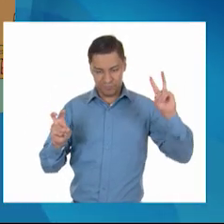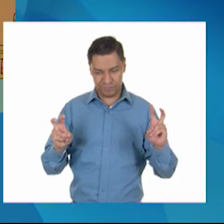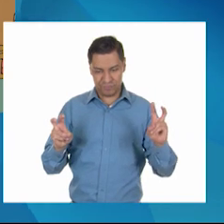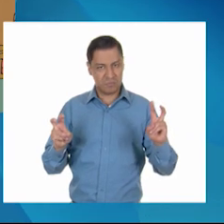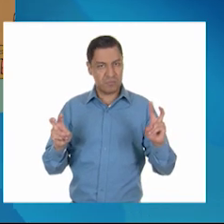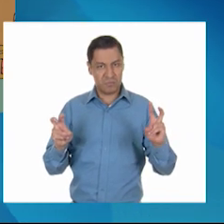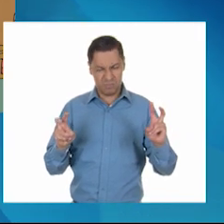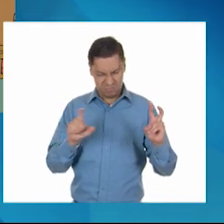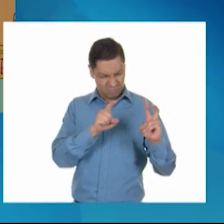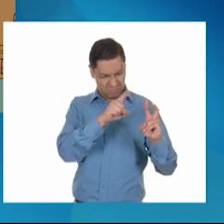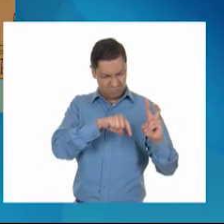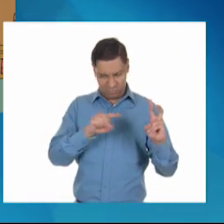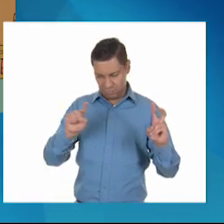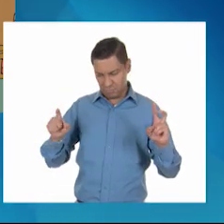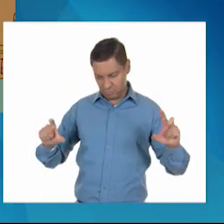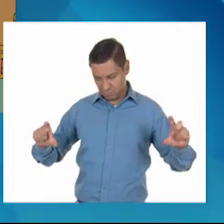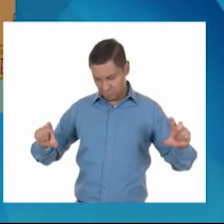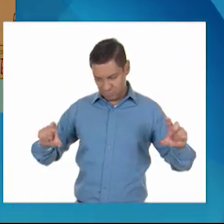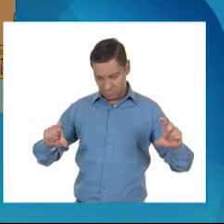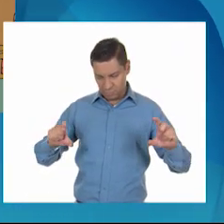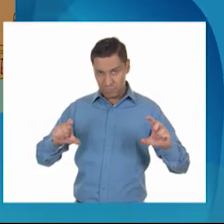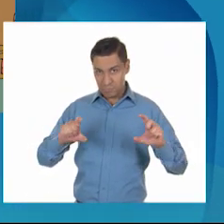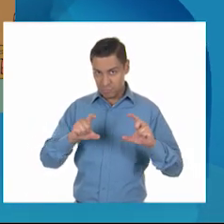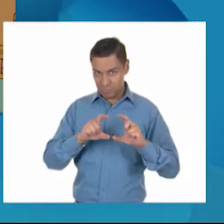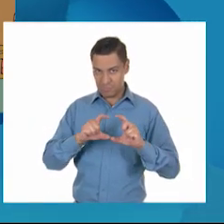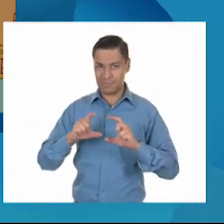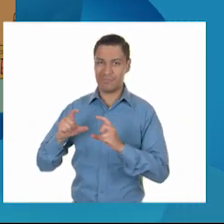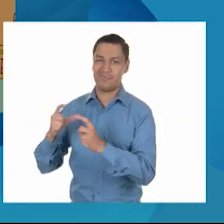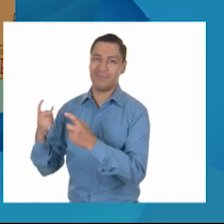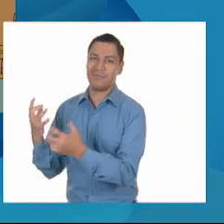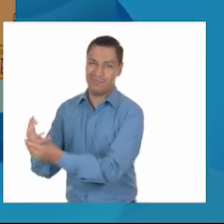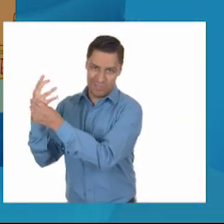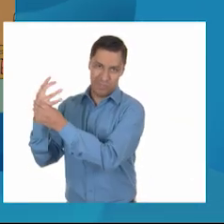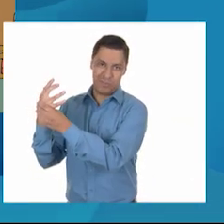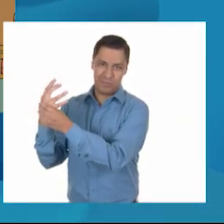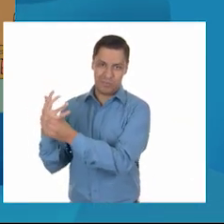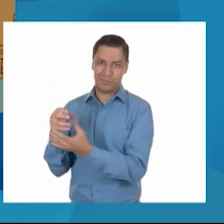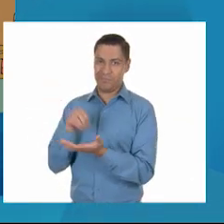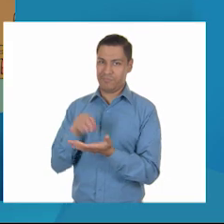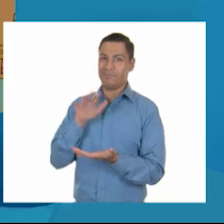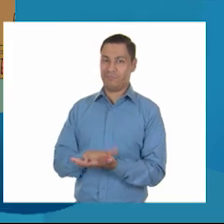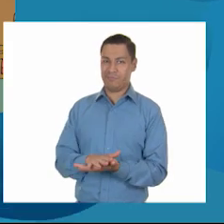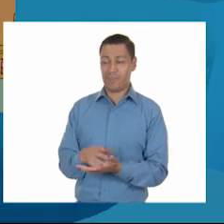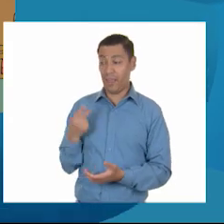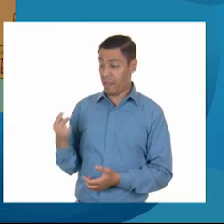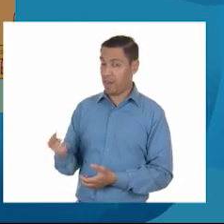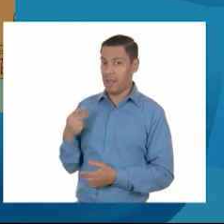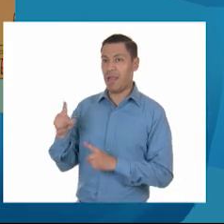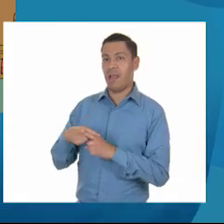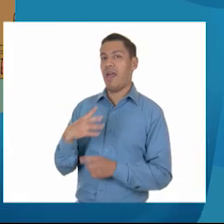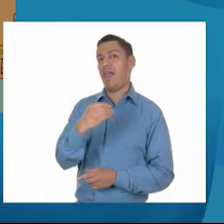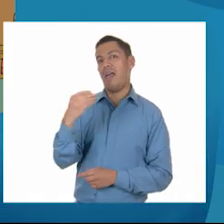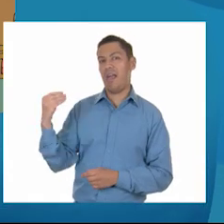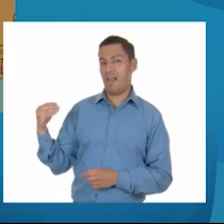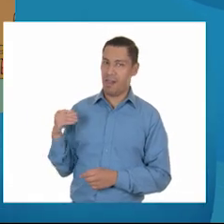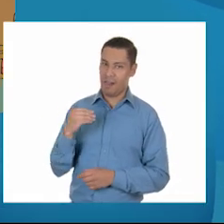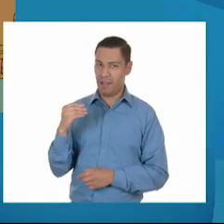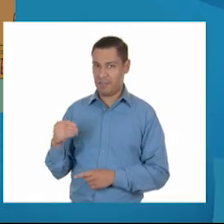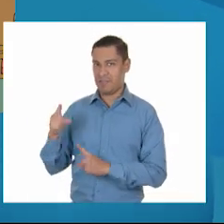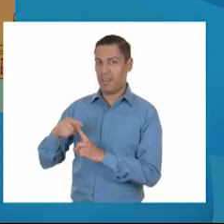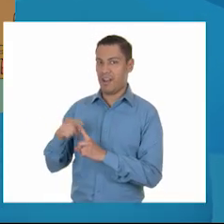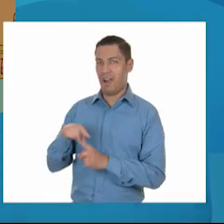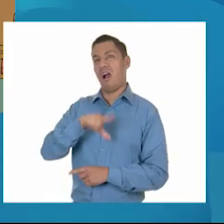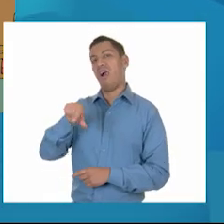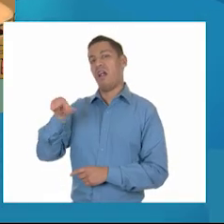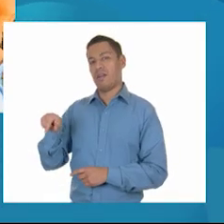chamaco. Ya lo vas entendiendo todo. Bueno, pero ahora sí apúrale a hacer la tarea porque aquí estás este guaguara guaguara y no haces la tarea.